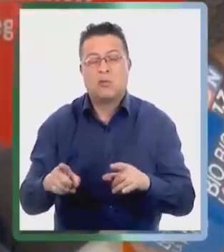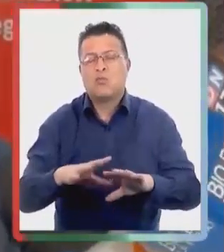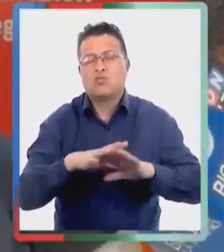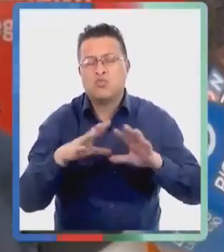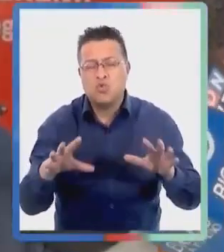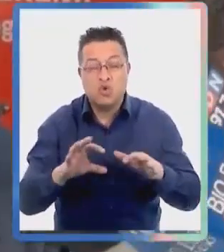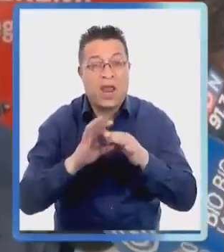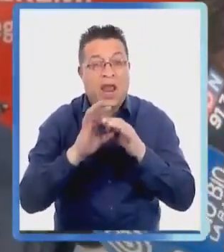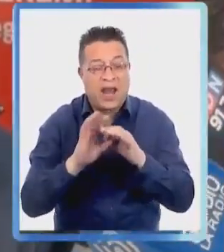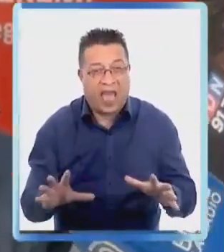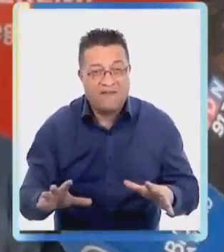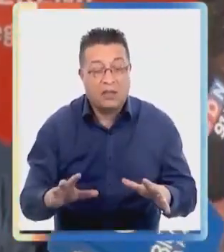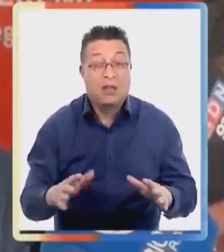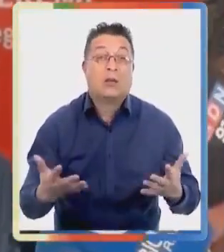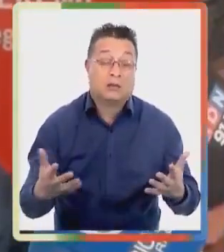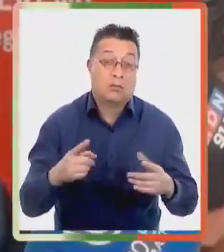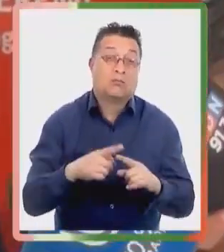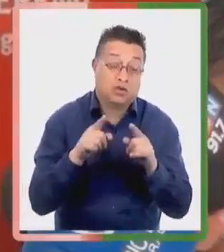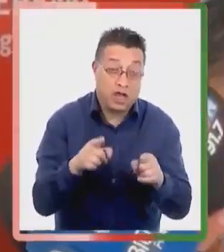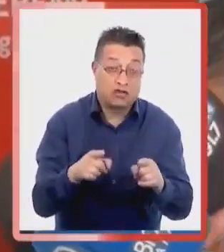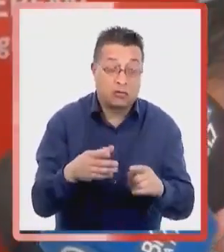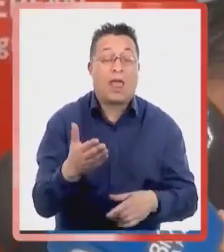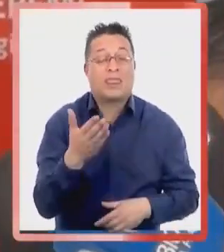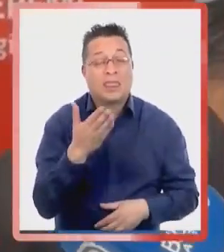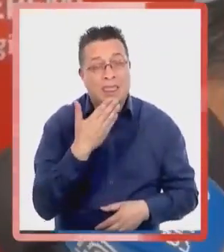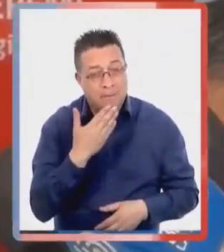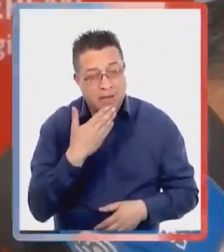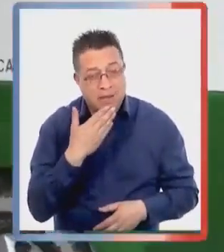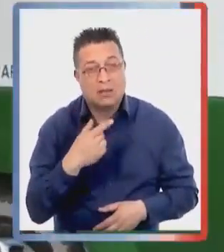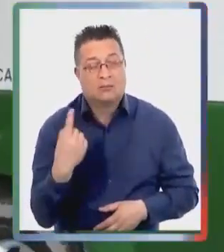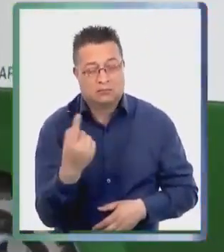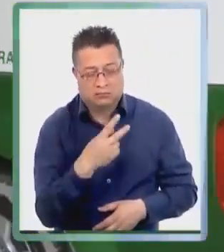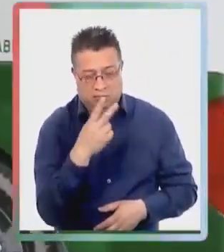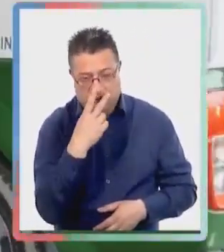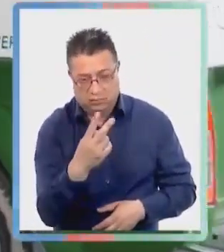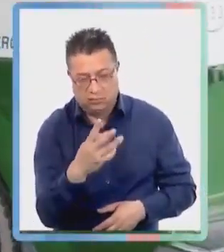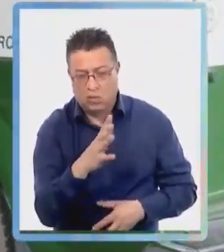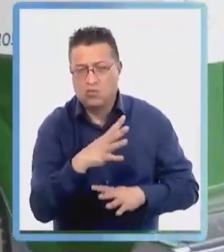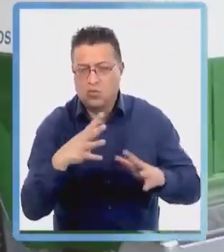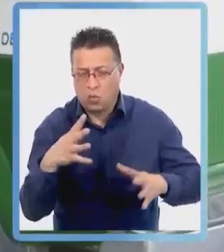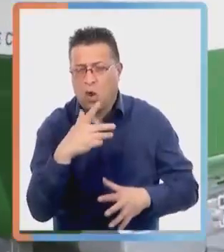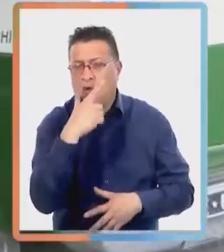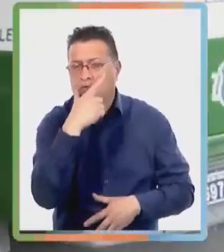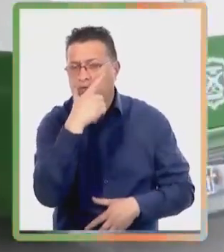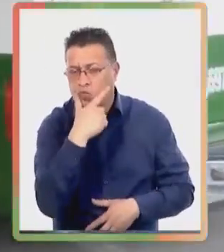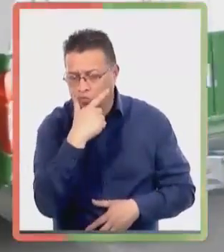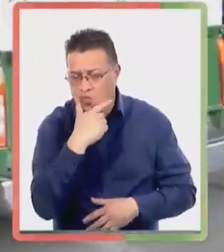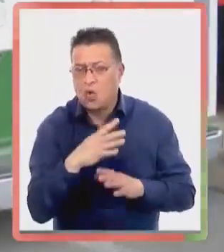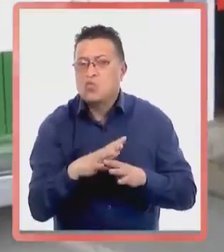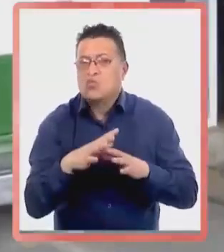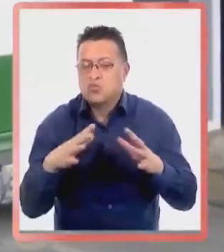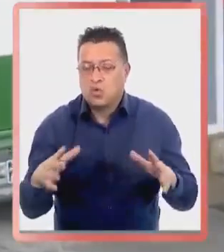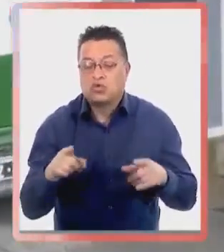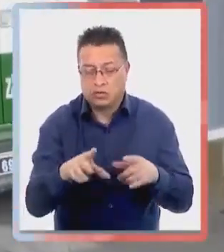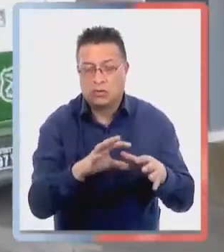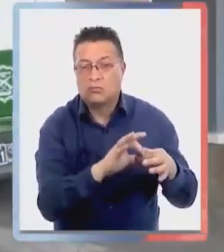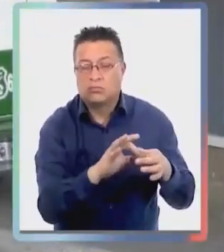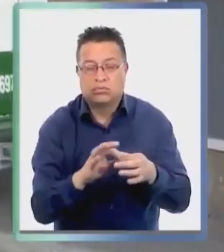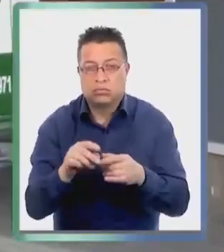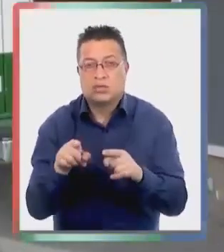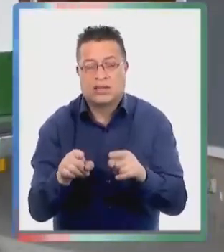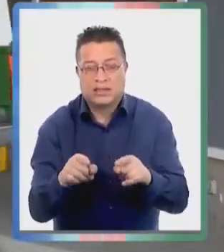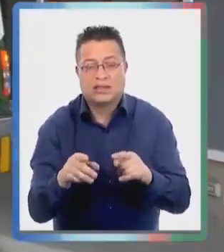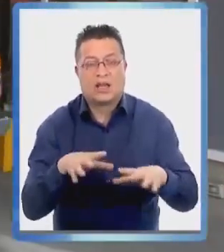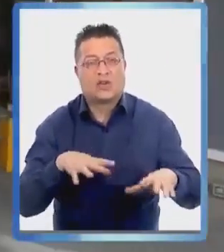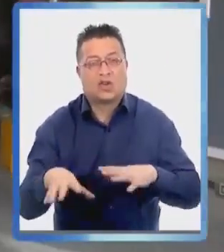del delito de robo, sino también relativos a una señal política. Y quiero ante